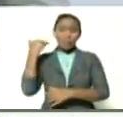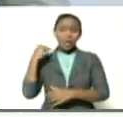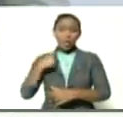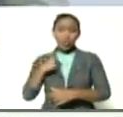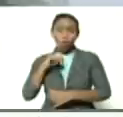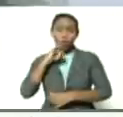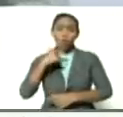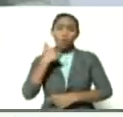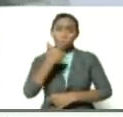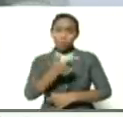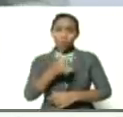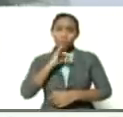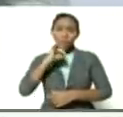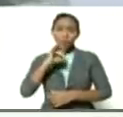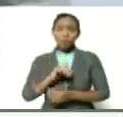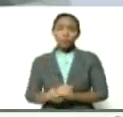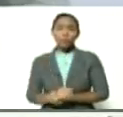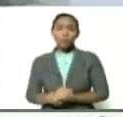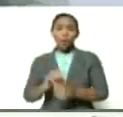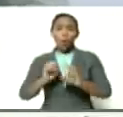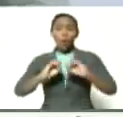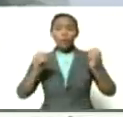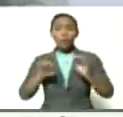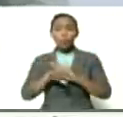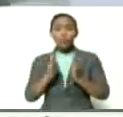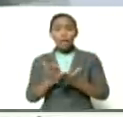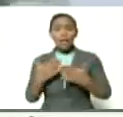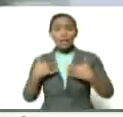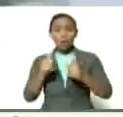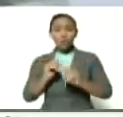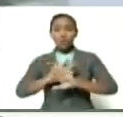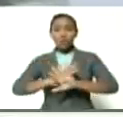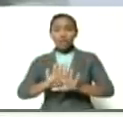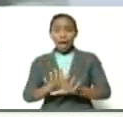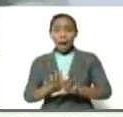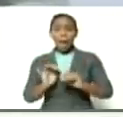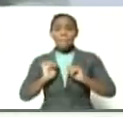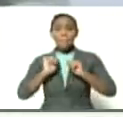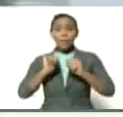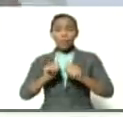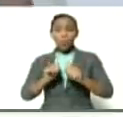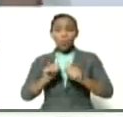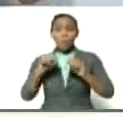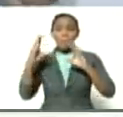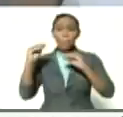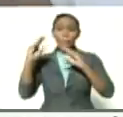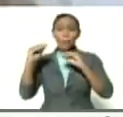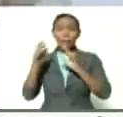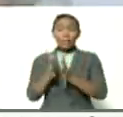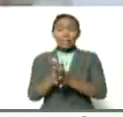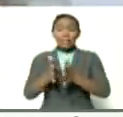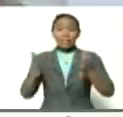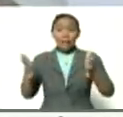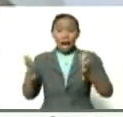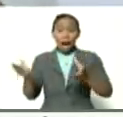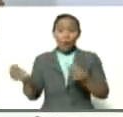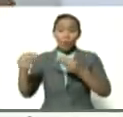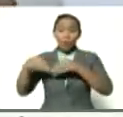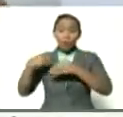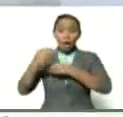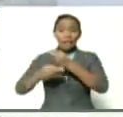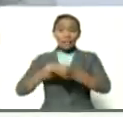anunciaba, la Organización Mundial de la Salud ya empieza a hablar de un gran acuerdo, crear